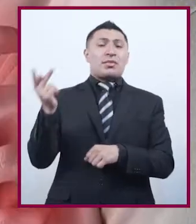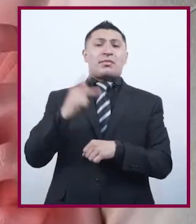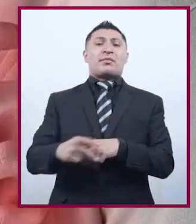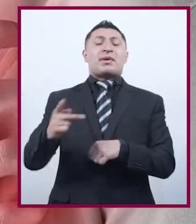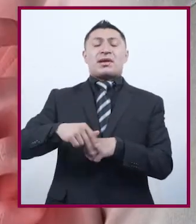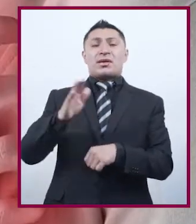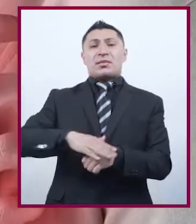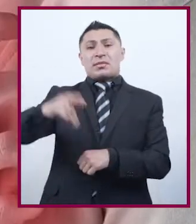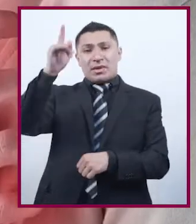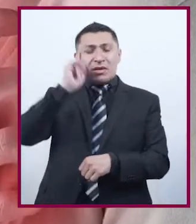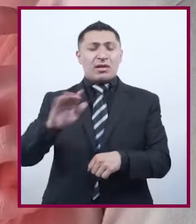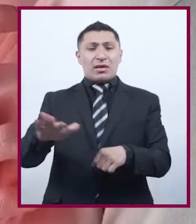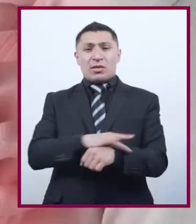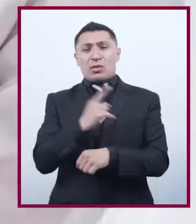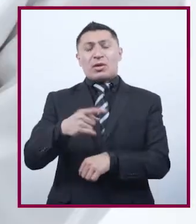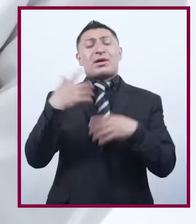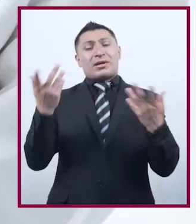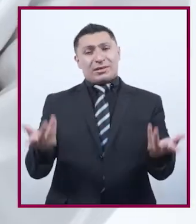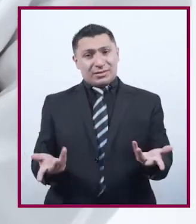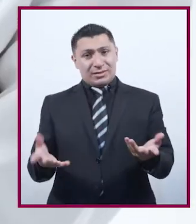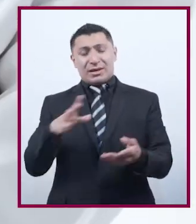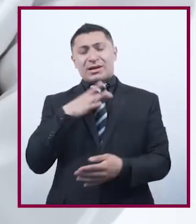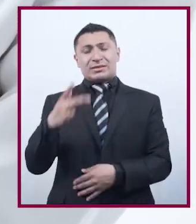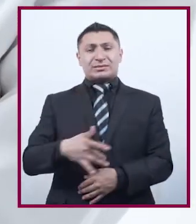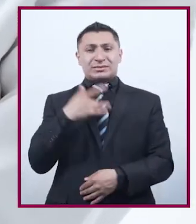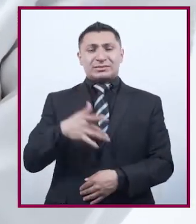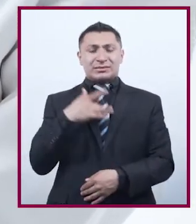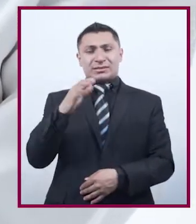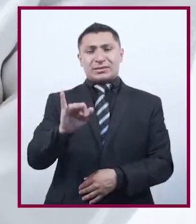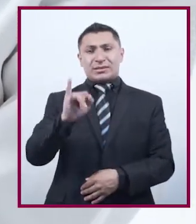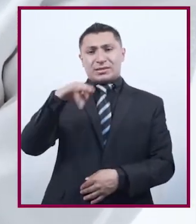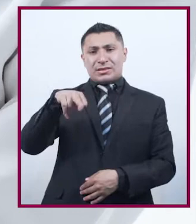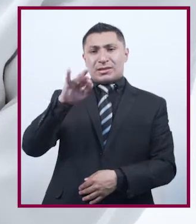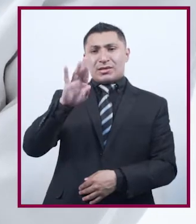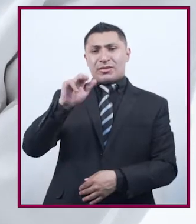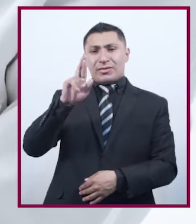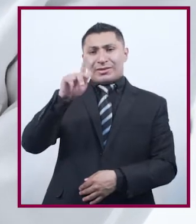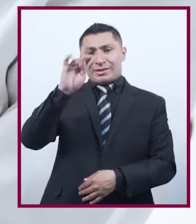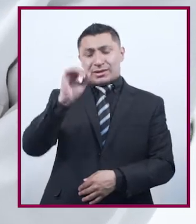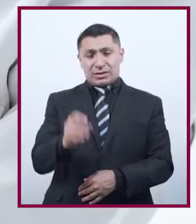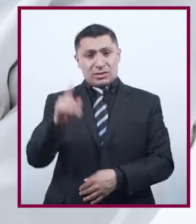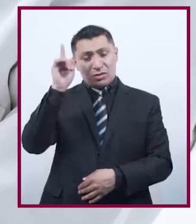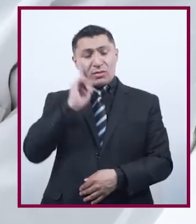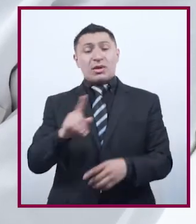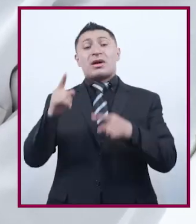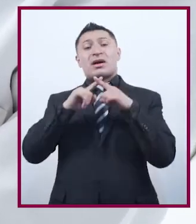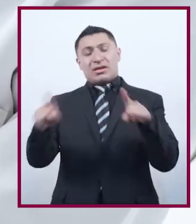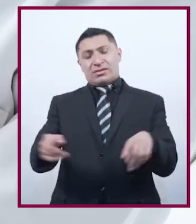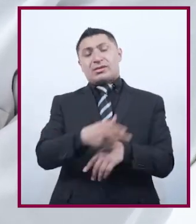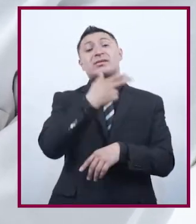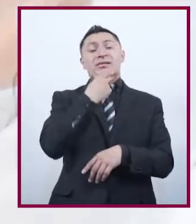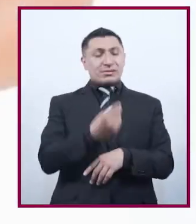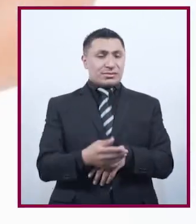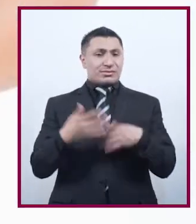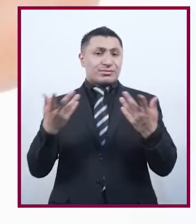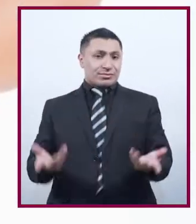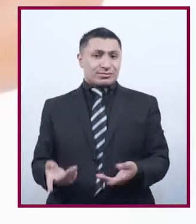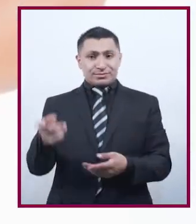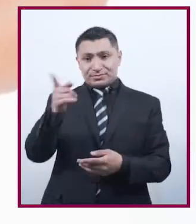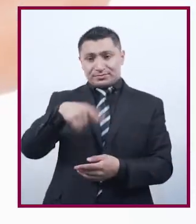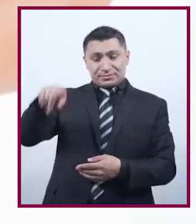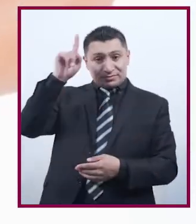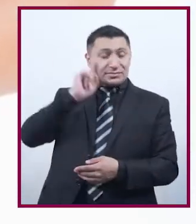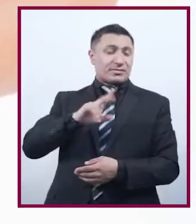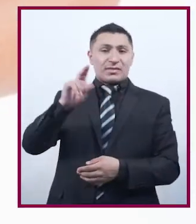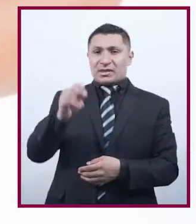en las mujeres por una razón. Los síntomas de infarto en las mujeres difieren a los que experimentan los hombres. A ellas no se